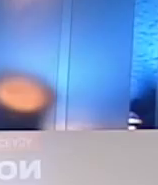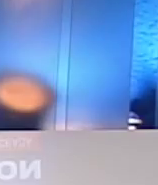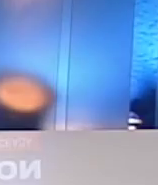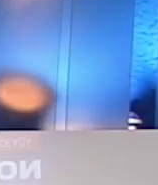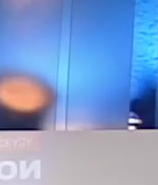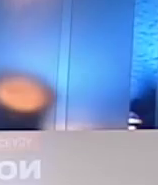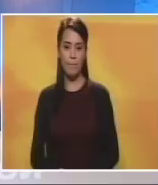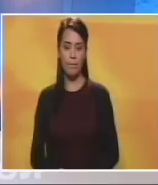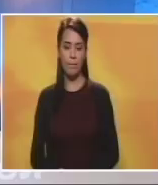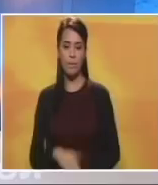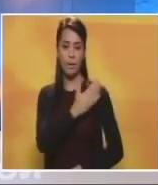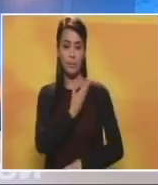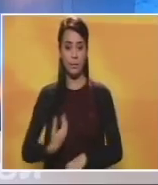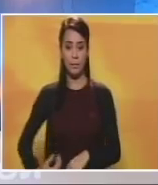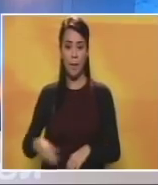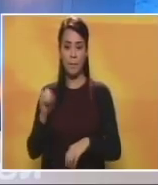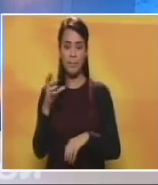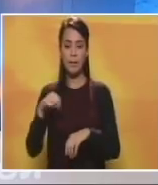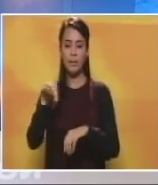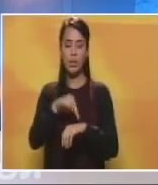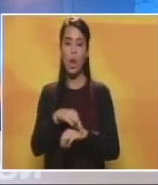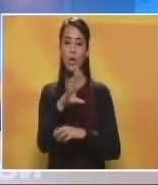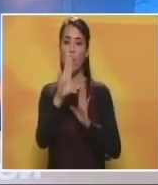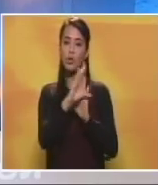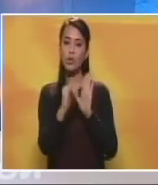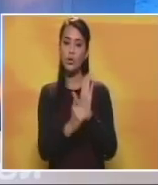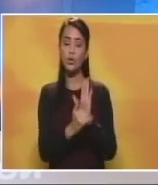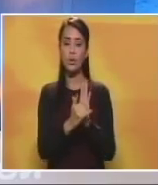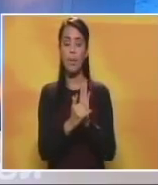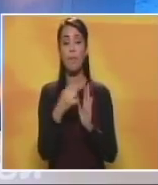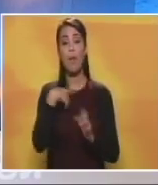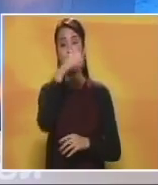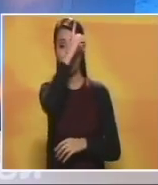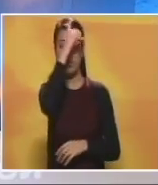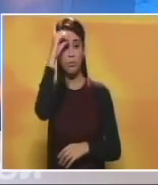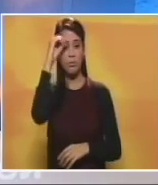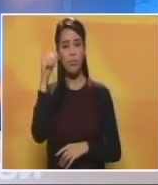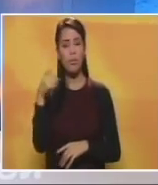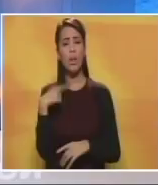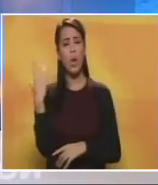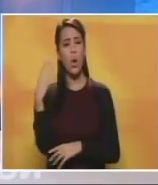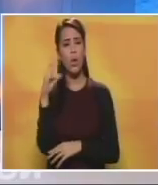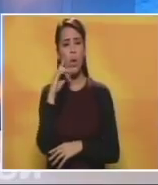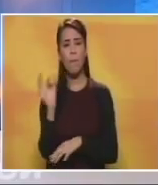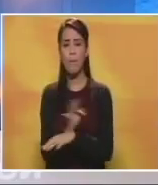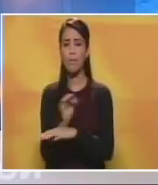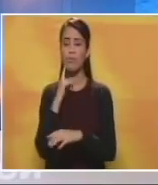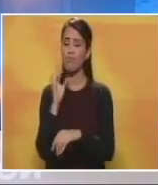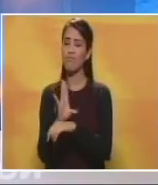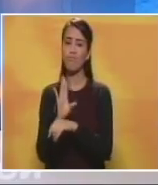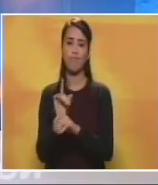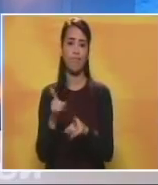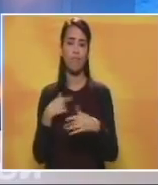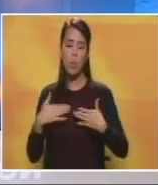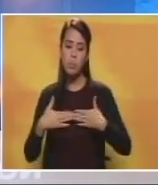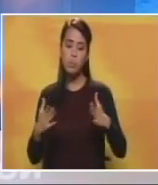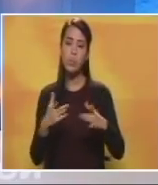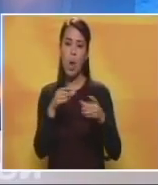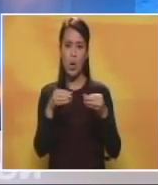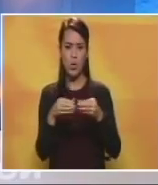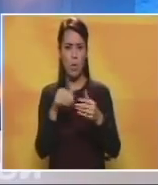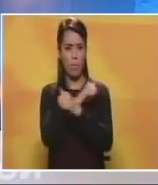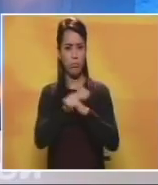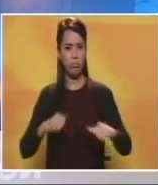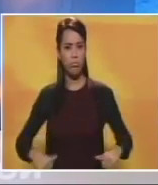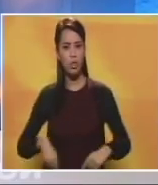El presidente de la Asamblea Nacional Constituyente, Diosdado Cabello, afirmó que Colombia desprotege la frontera con Venezuela, lo que a su juicio permite que grupos